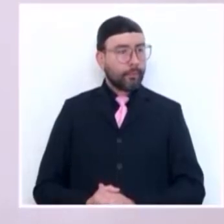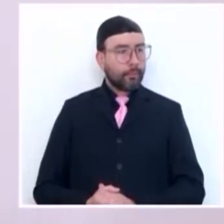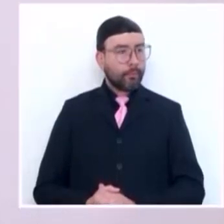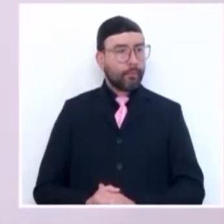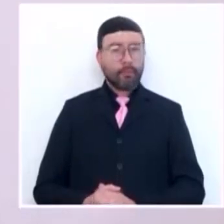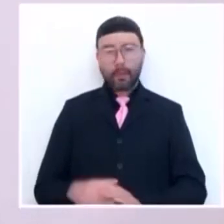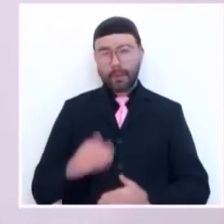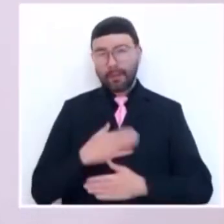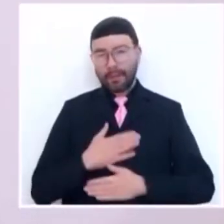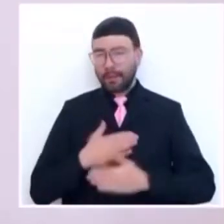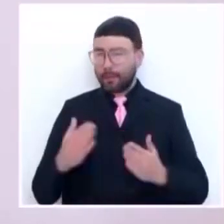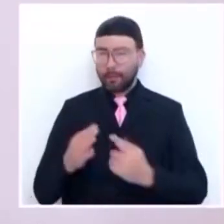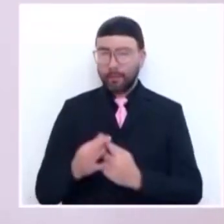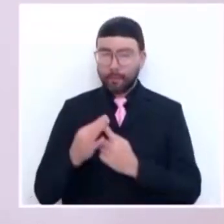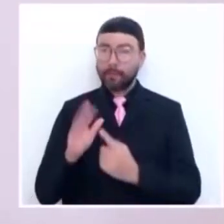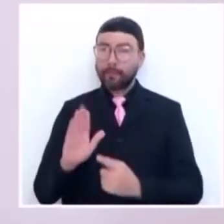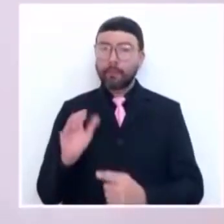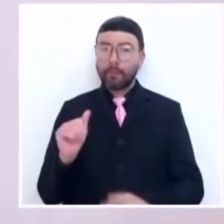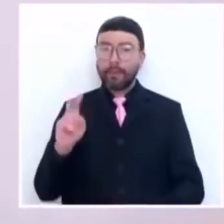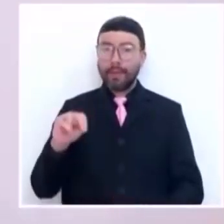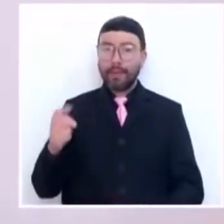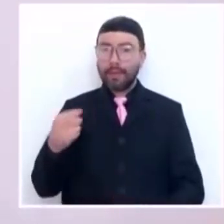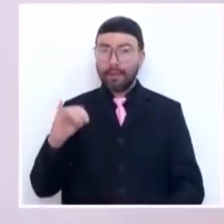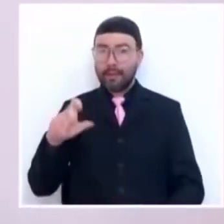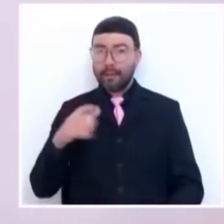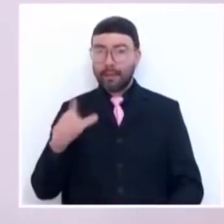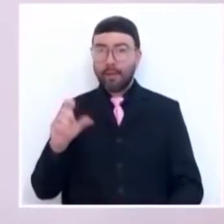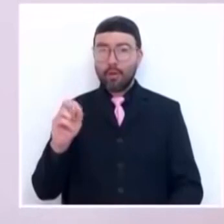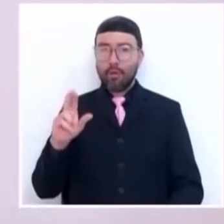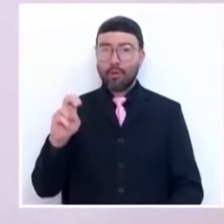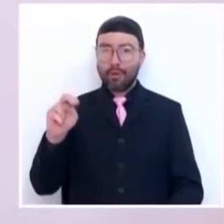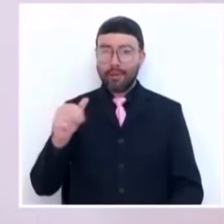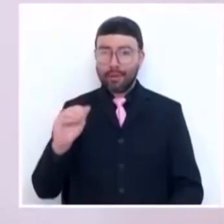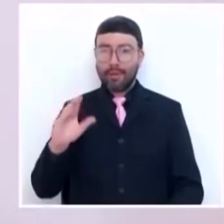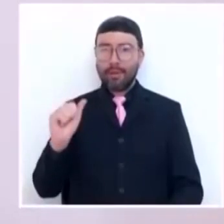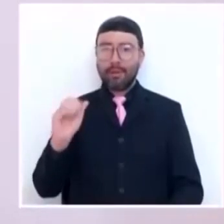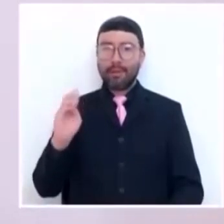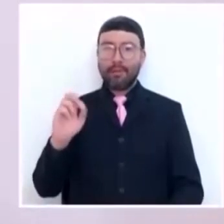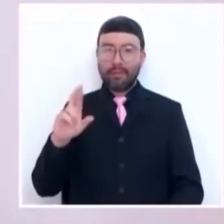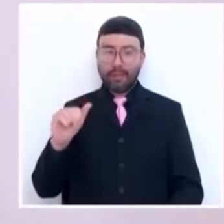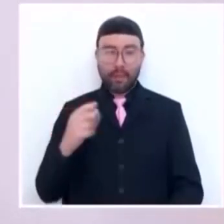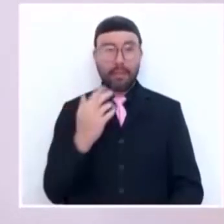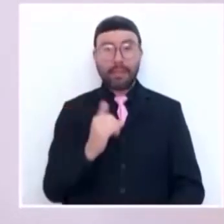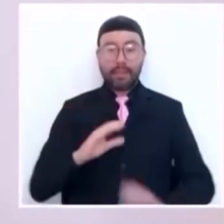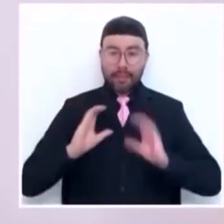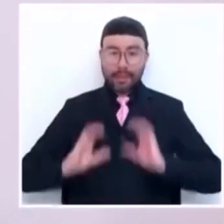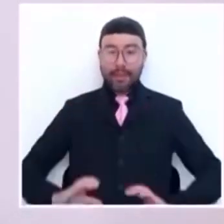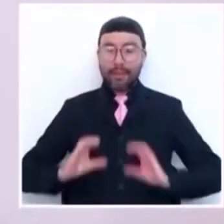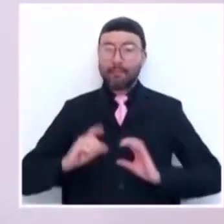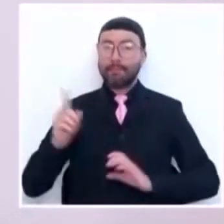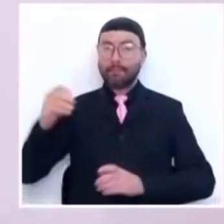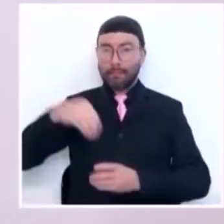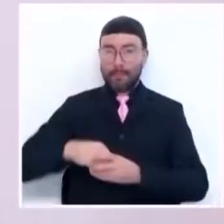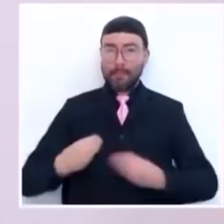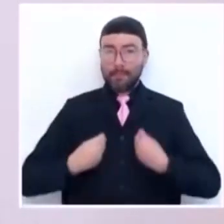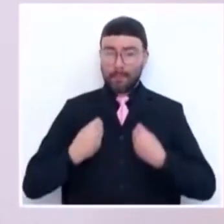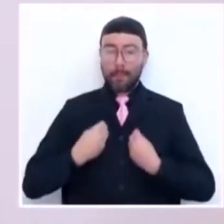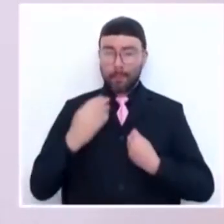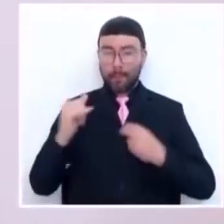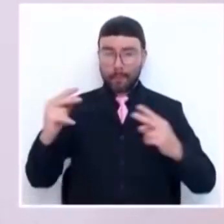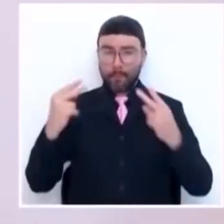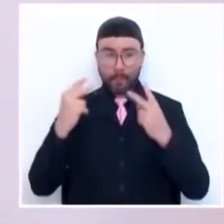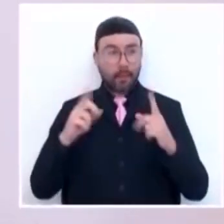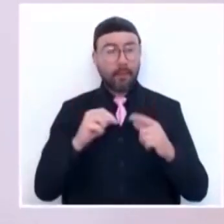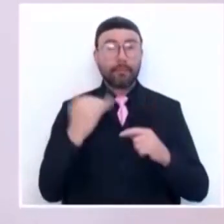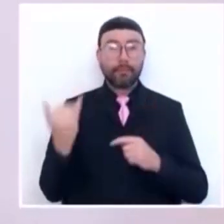Quiero enviarle un saludo muy especial a Angie Lorena Aldana Cabrera, que está en San Vicente del Caguán, Caquetá, a las personas que están conectadas en